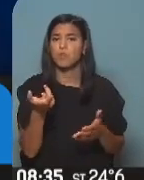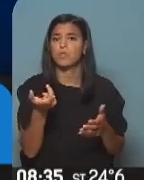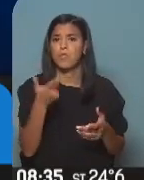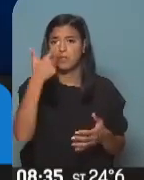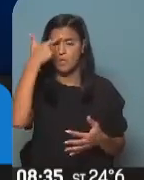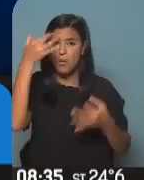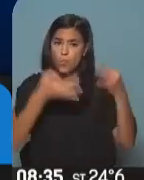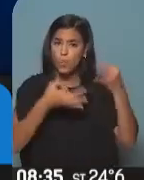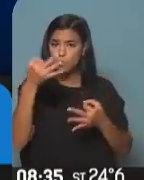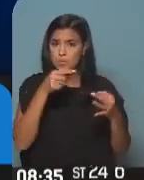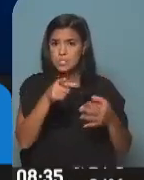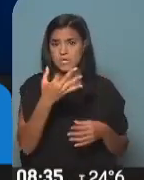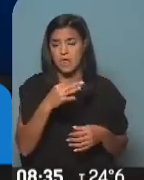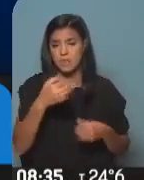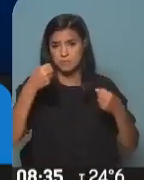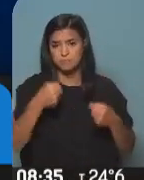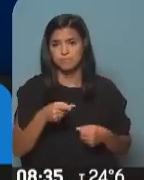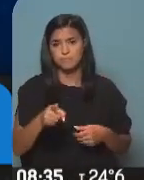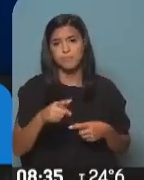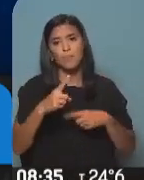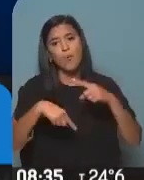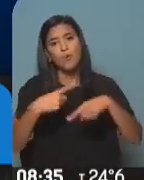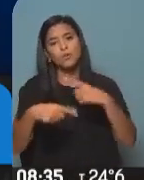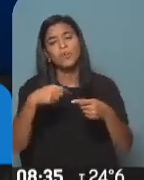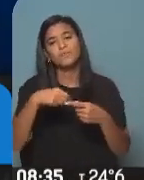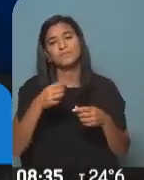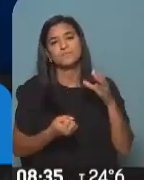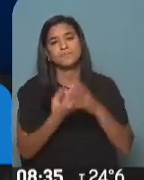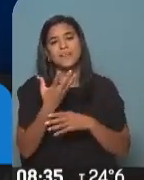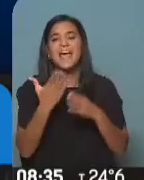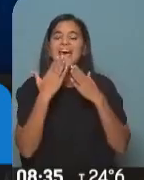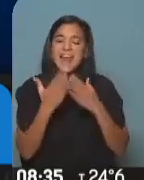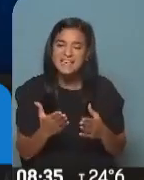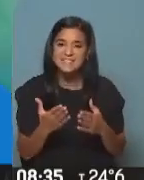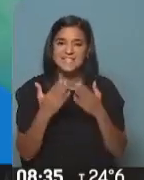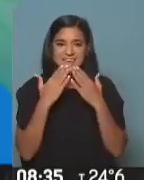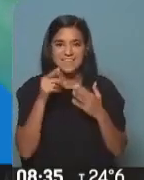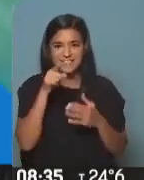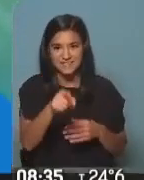garantizada por la justicia en nuestros países. Podríamos ir toda la mañana, Pablo. Toda la mañana. Gracias. Gracias a vos. Seguimos con Karina.